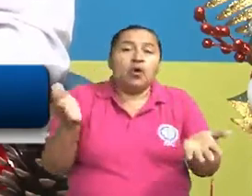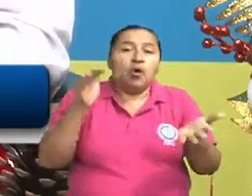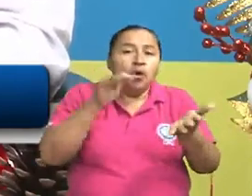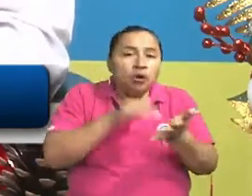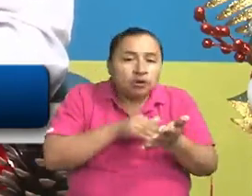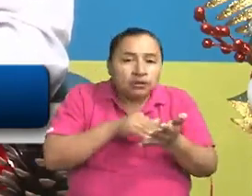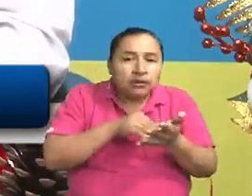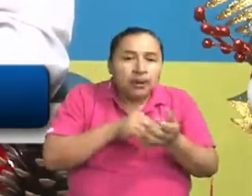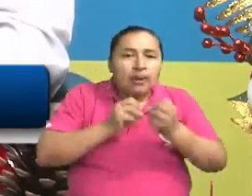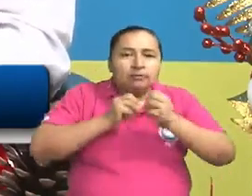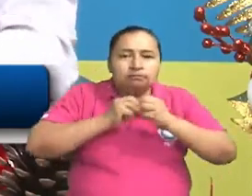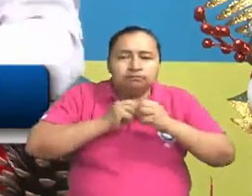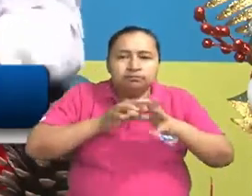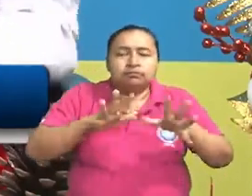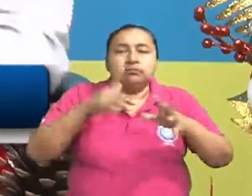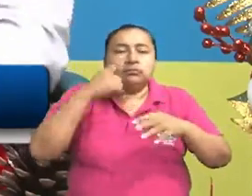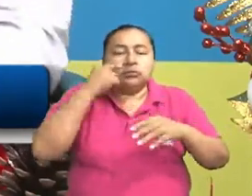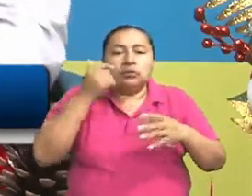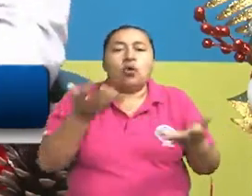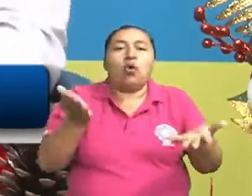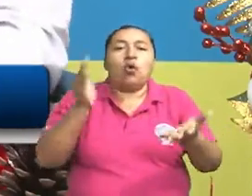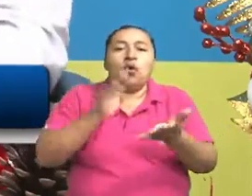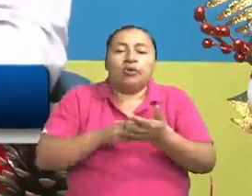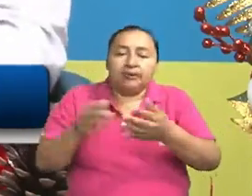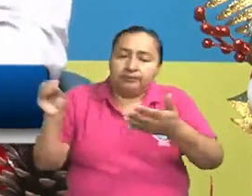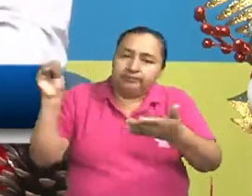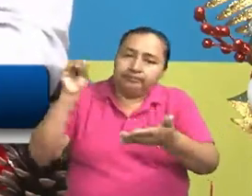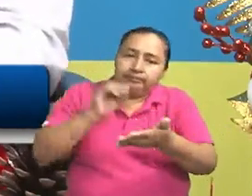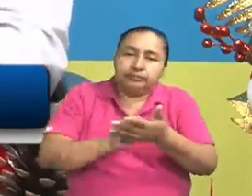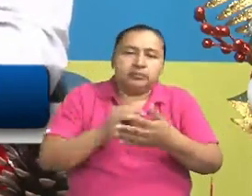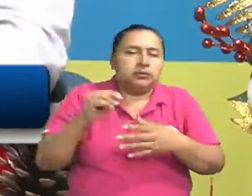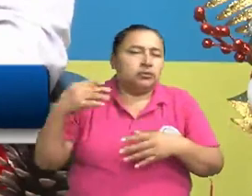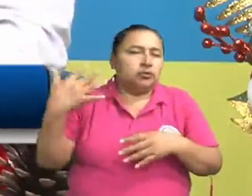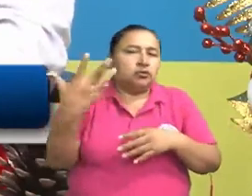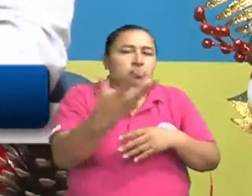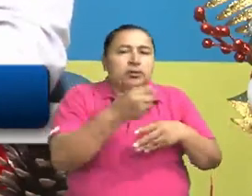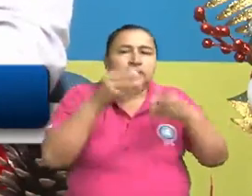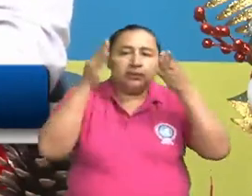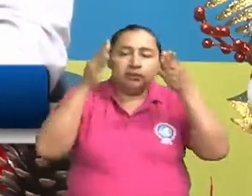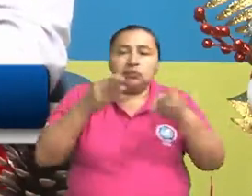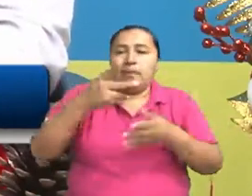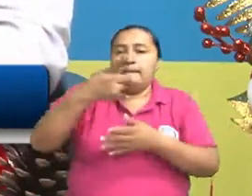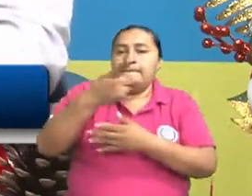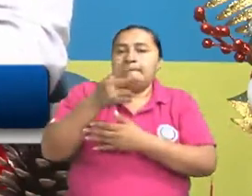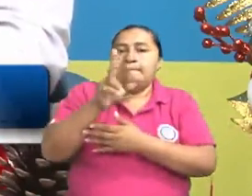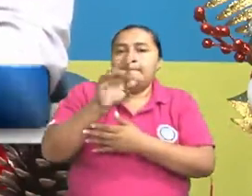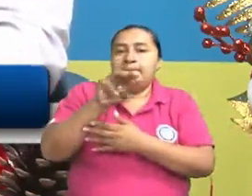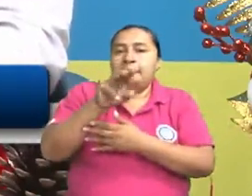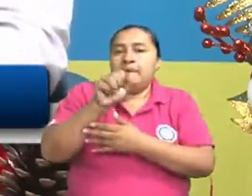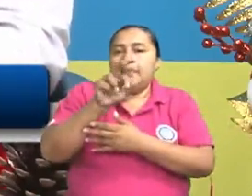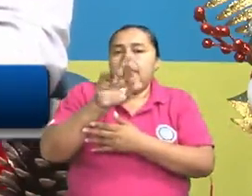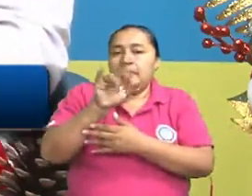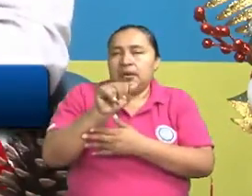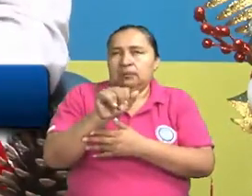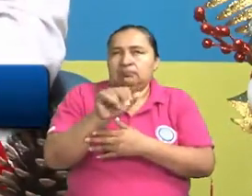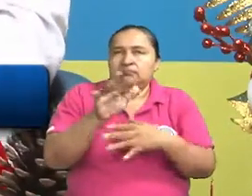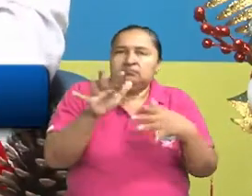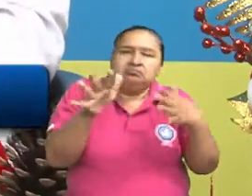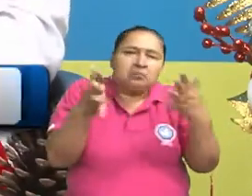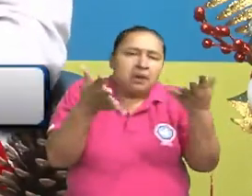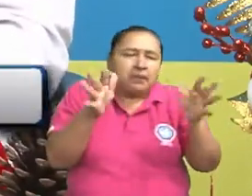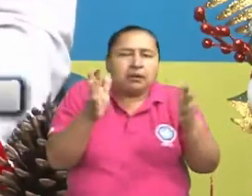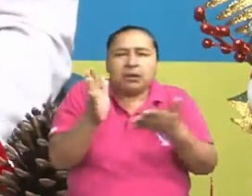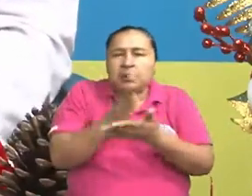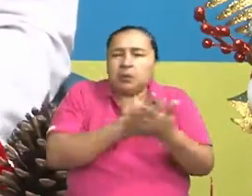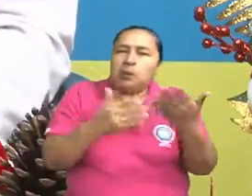rescate a este conocimiento y se reinsertó en toda la atención primaria. Entonces viene siendo como algo